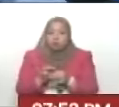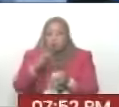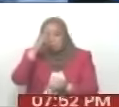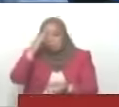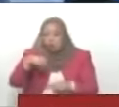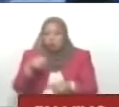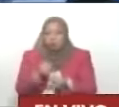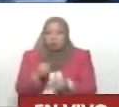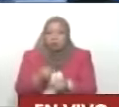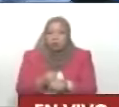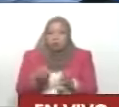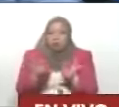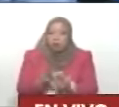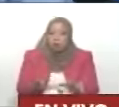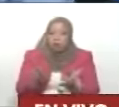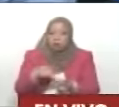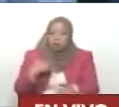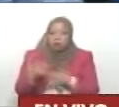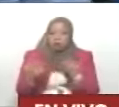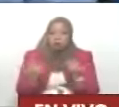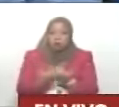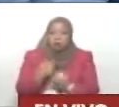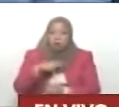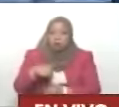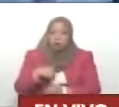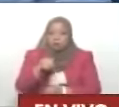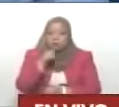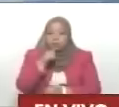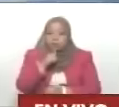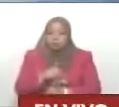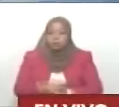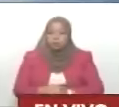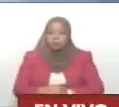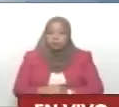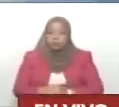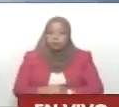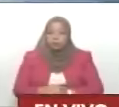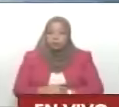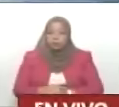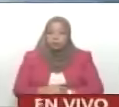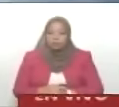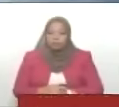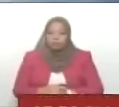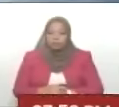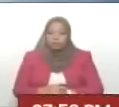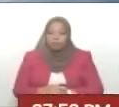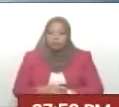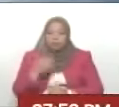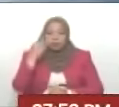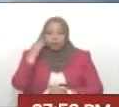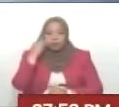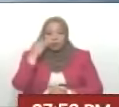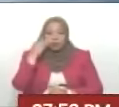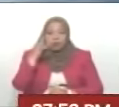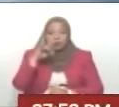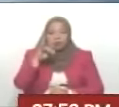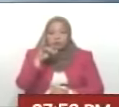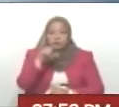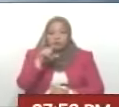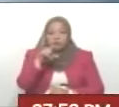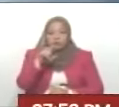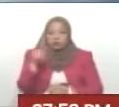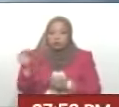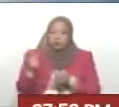Y en ese camino nadie nos va a sacar. Tú vas a ver, madre, nadie nos va a sacar. Importancia de las redes sociales, presidente, en esto. De